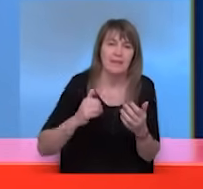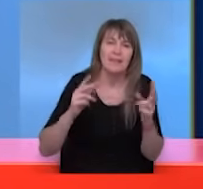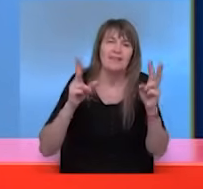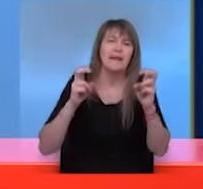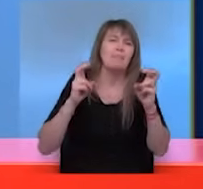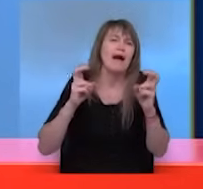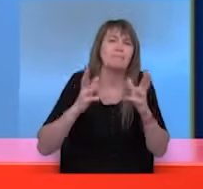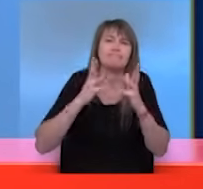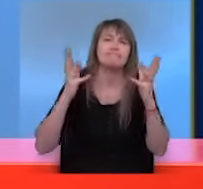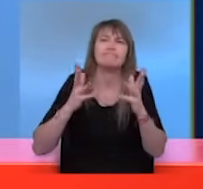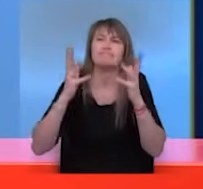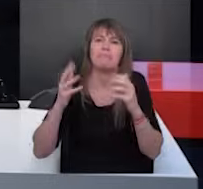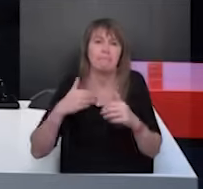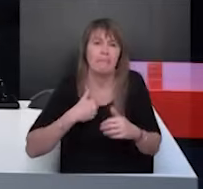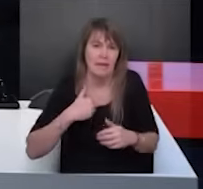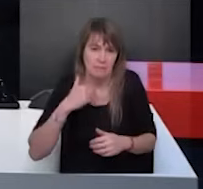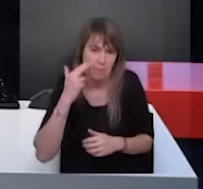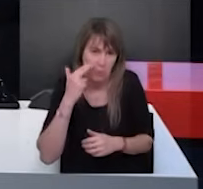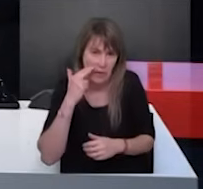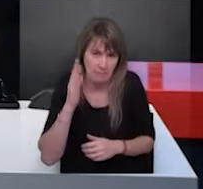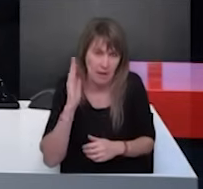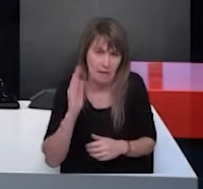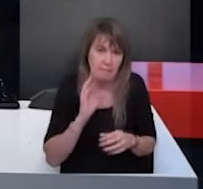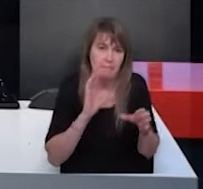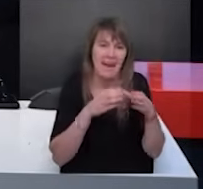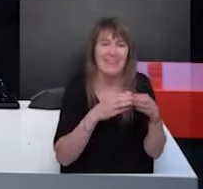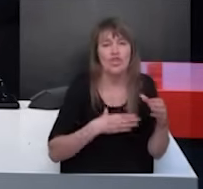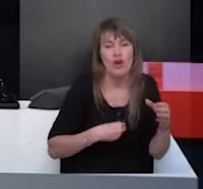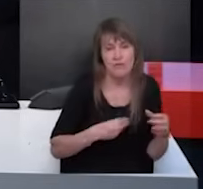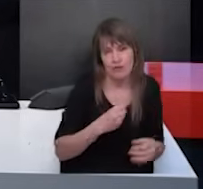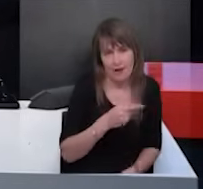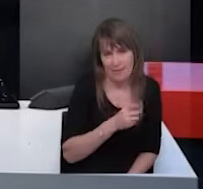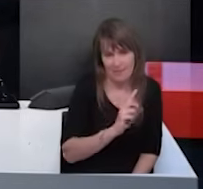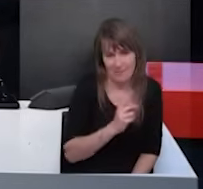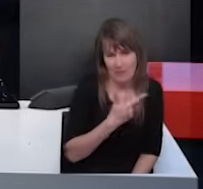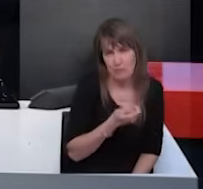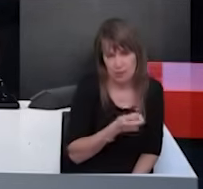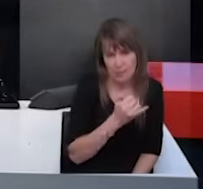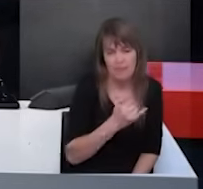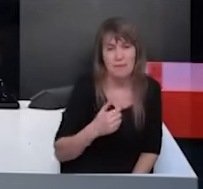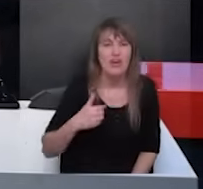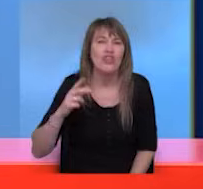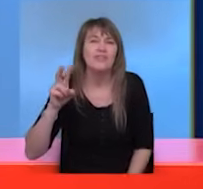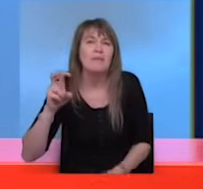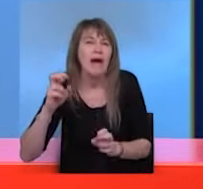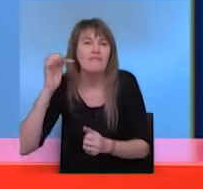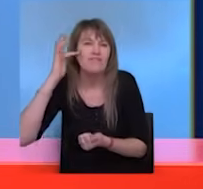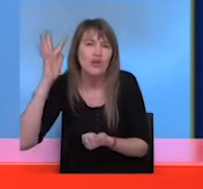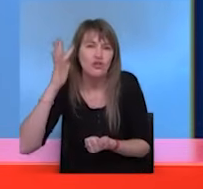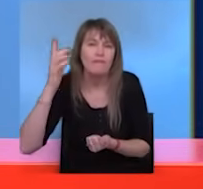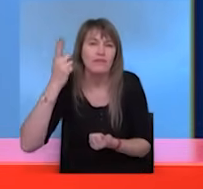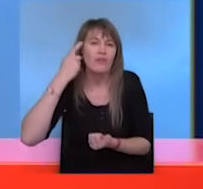problemas para mí representan un problema probablemente para el Partido Nacional no este pero cuestiones filosóficas e